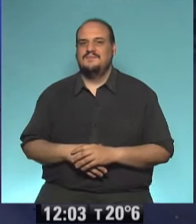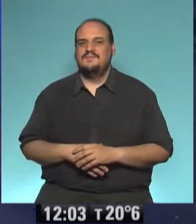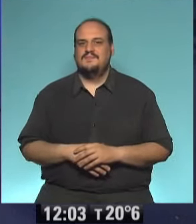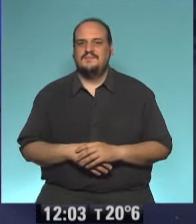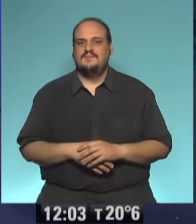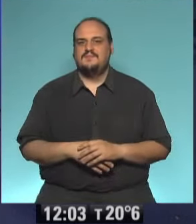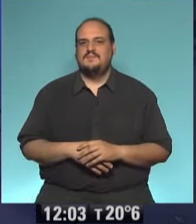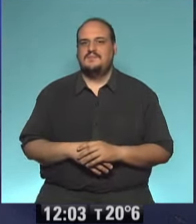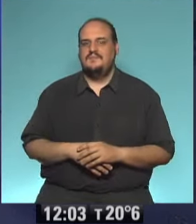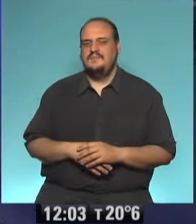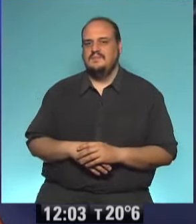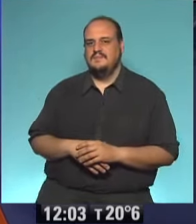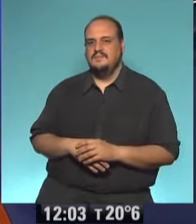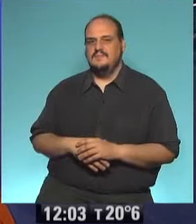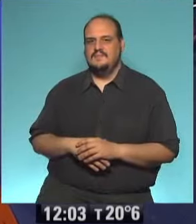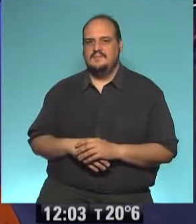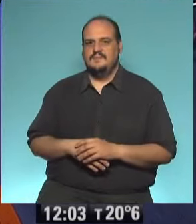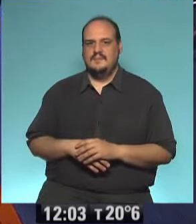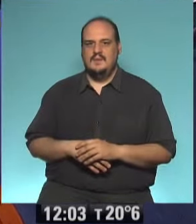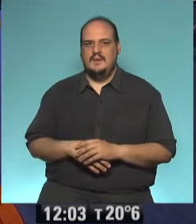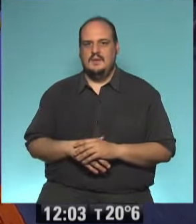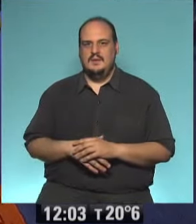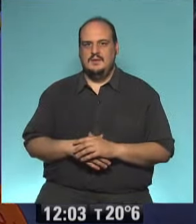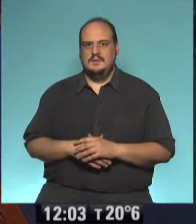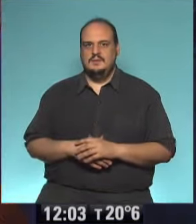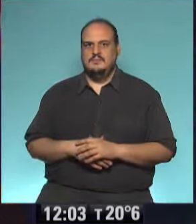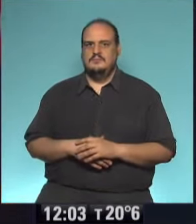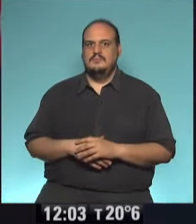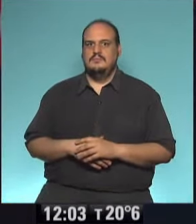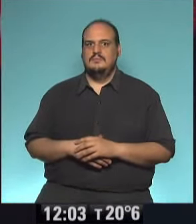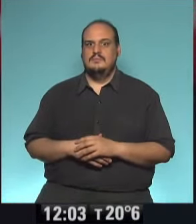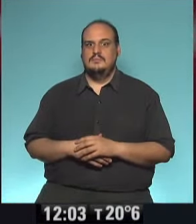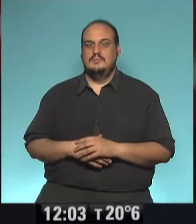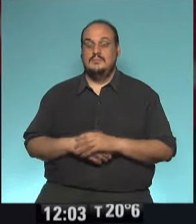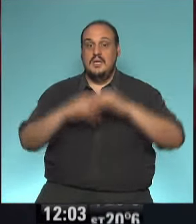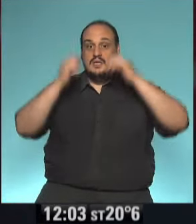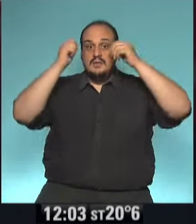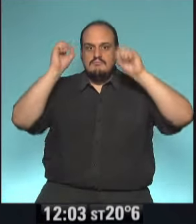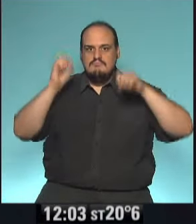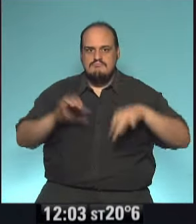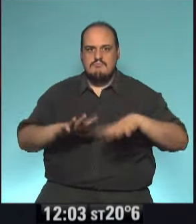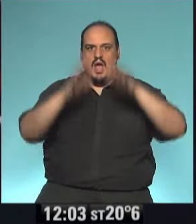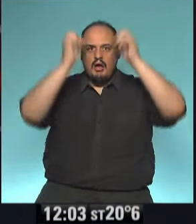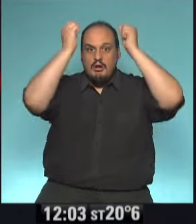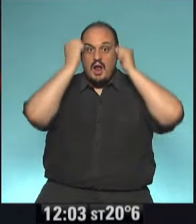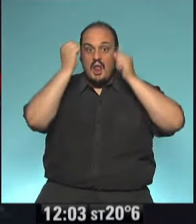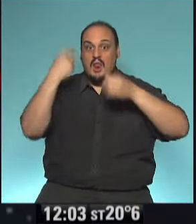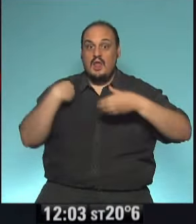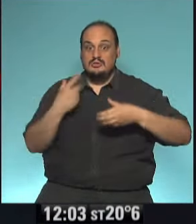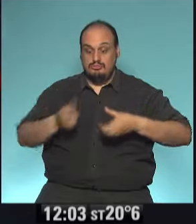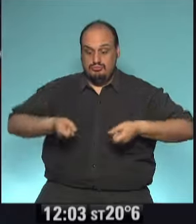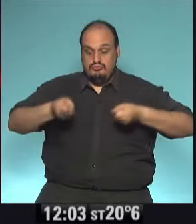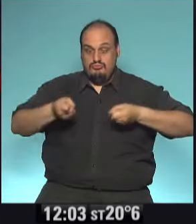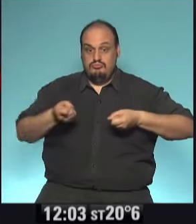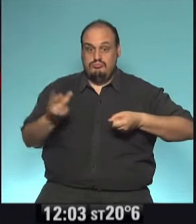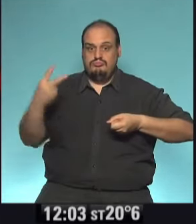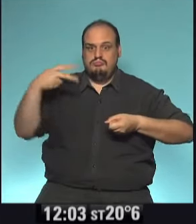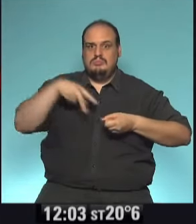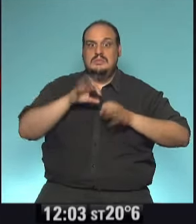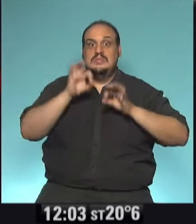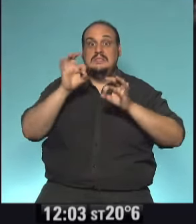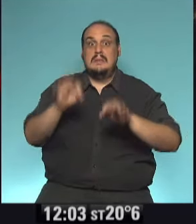25. 25. Rojo, una cinta de galera. La galera. Estás muy cerca de